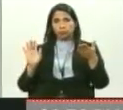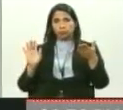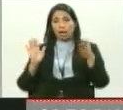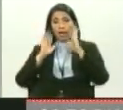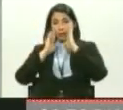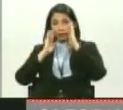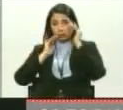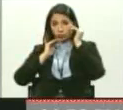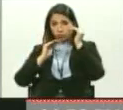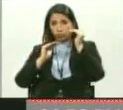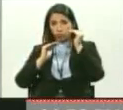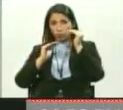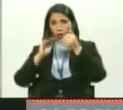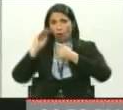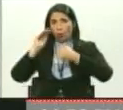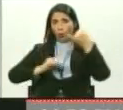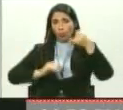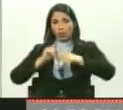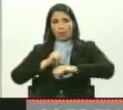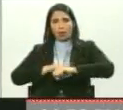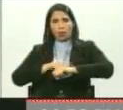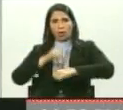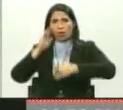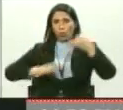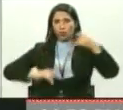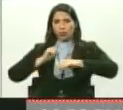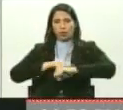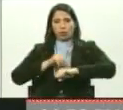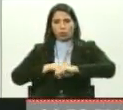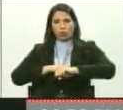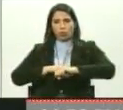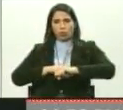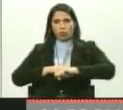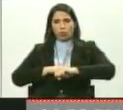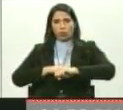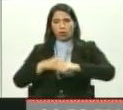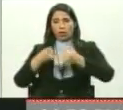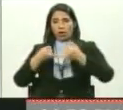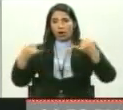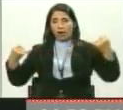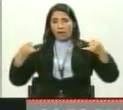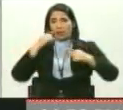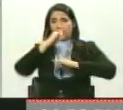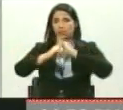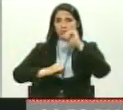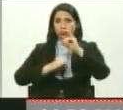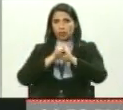atención. Última hora, última hora. Cable internacional.